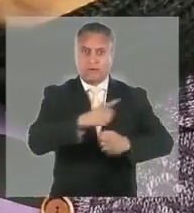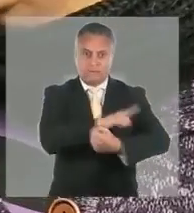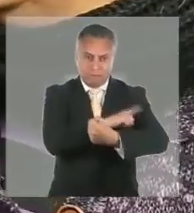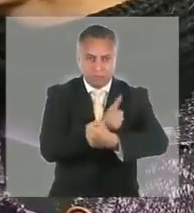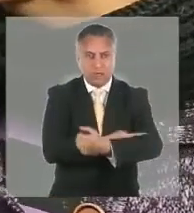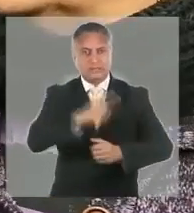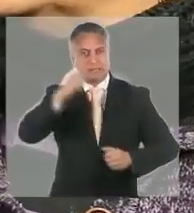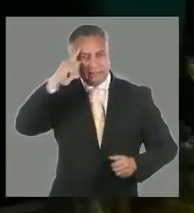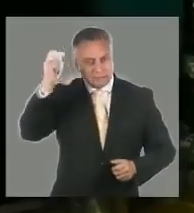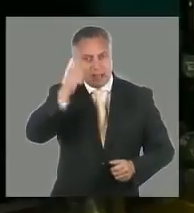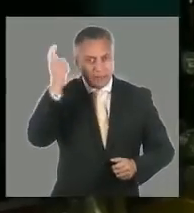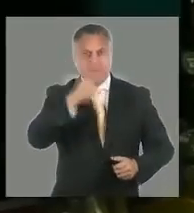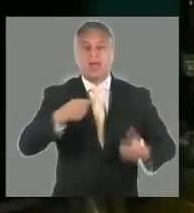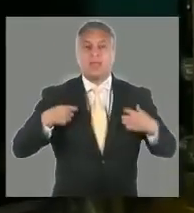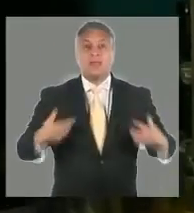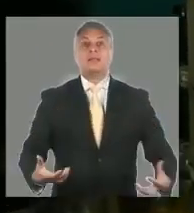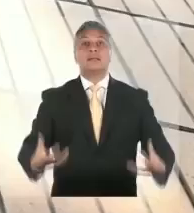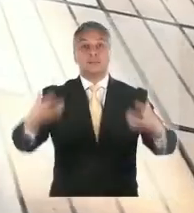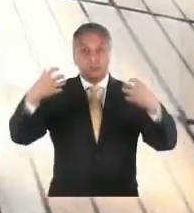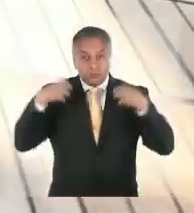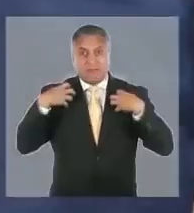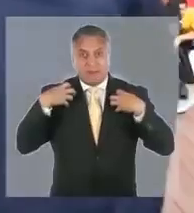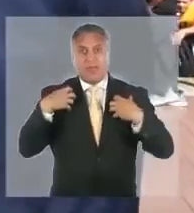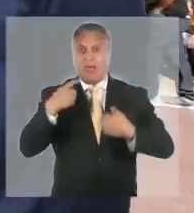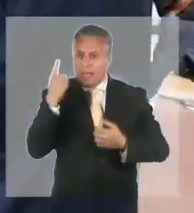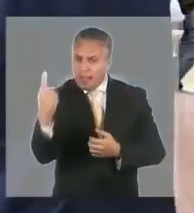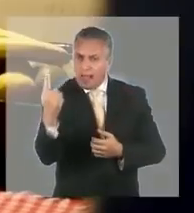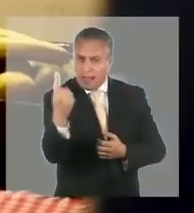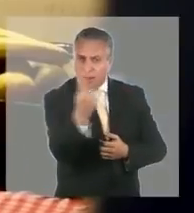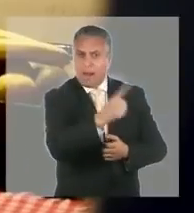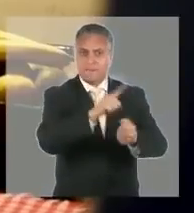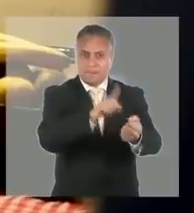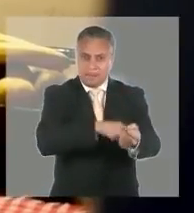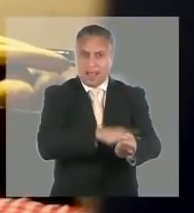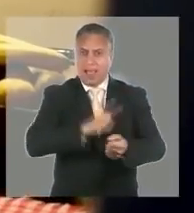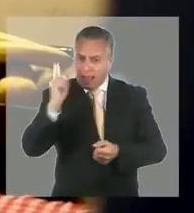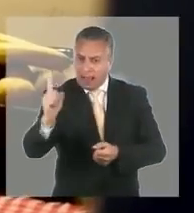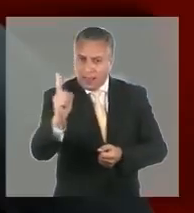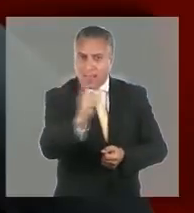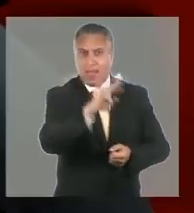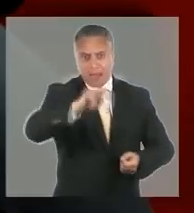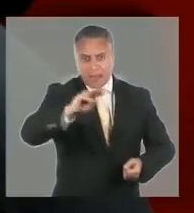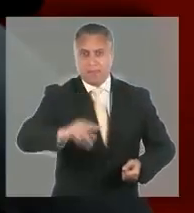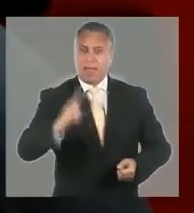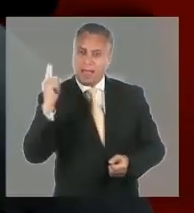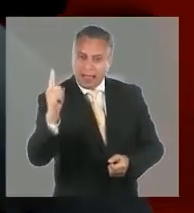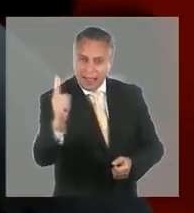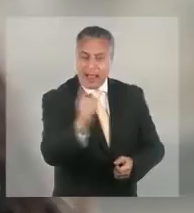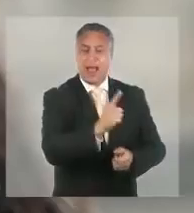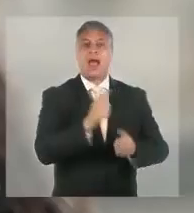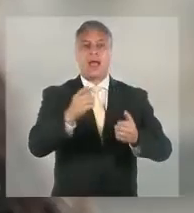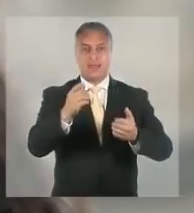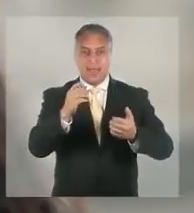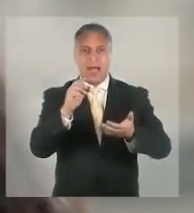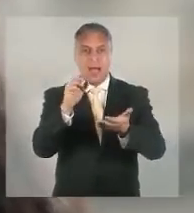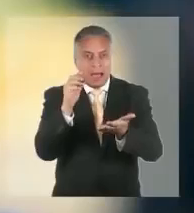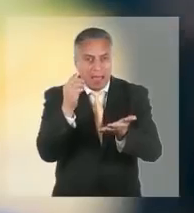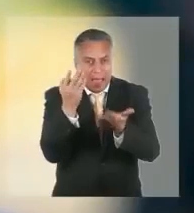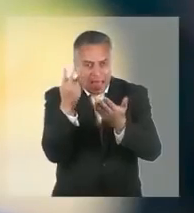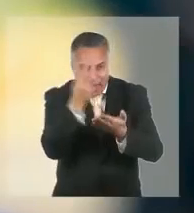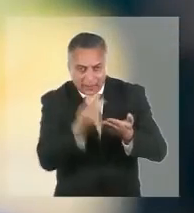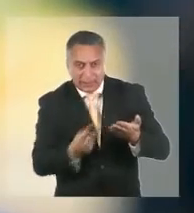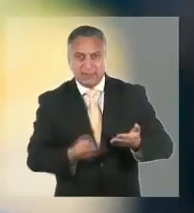Trabajemos juntos, con la fuerza, la creatividad y la responsabilidad de cada familia, de cada madre, de cada